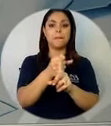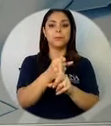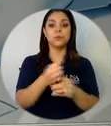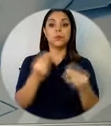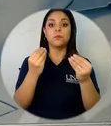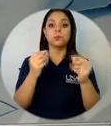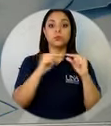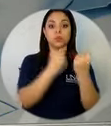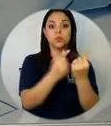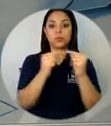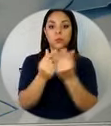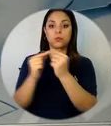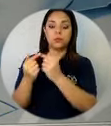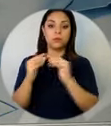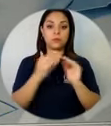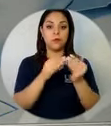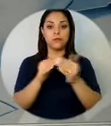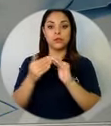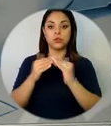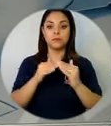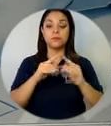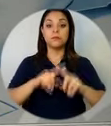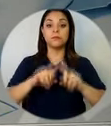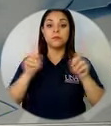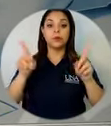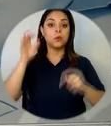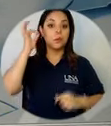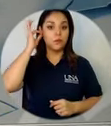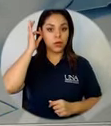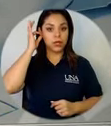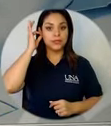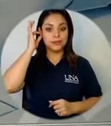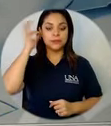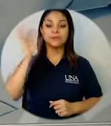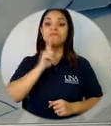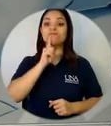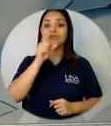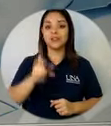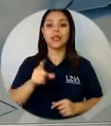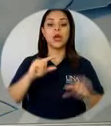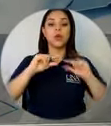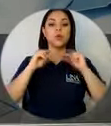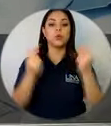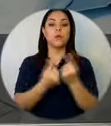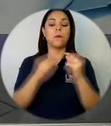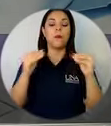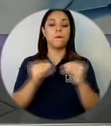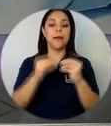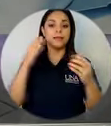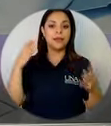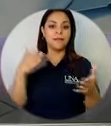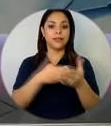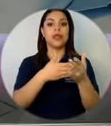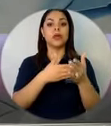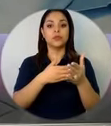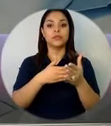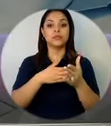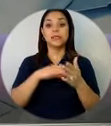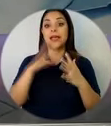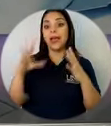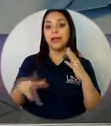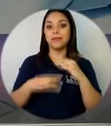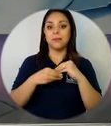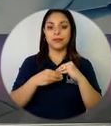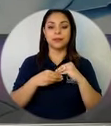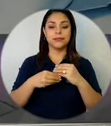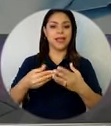que impactó a muchos grupos de la población, pero las mujeres efectivamente fueron de los grupos más afectados y